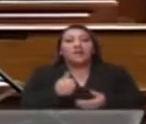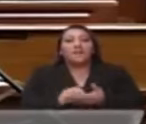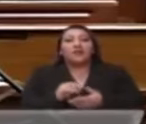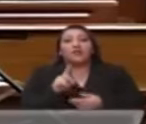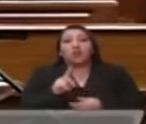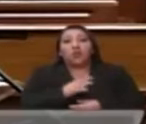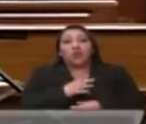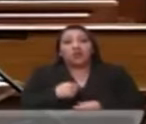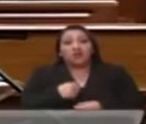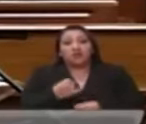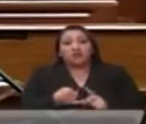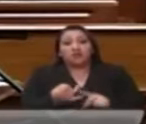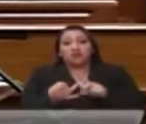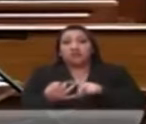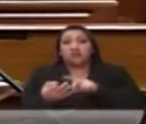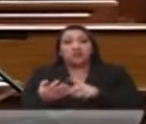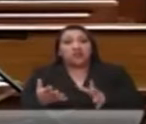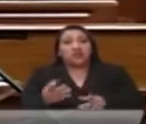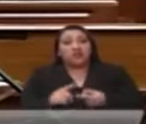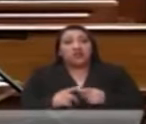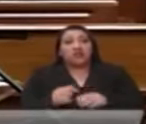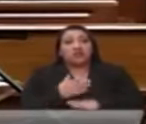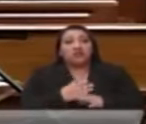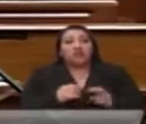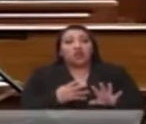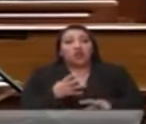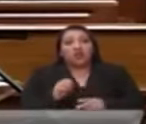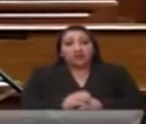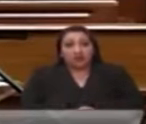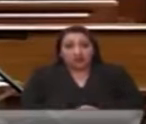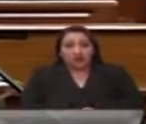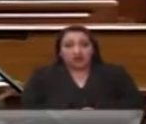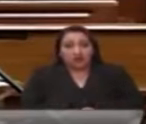de un gobierno, desde mediados de los 90.